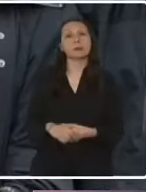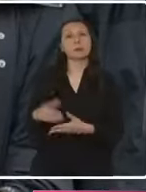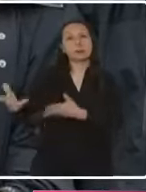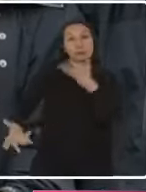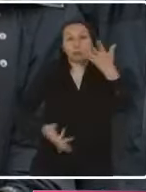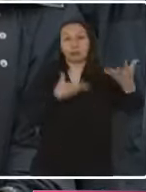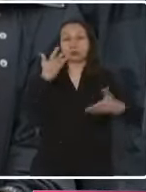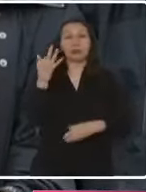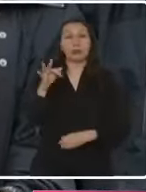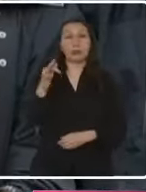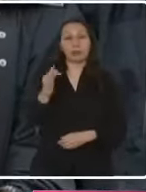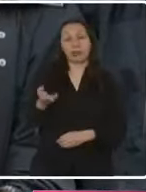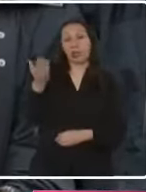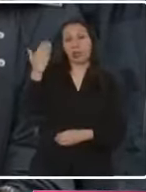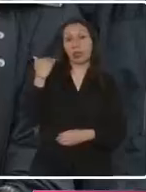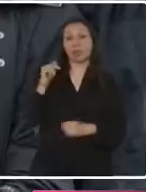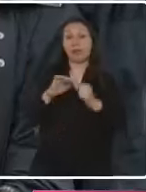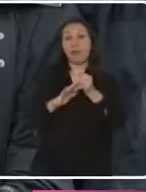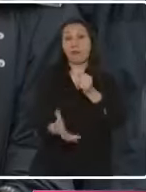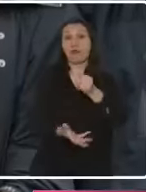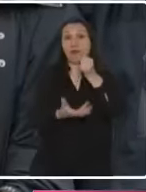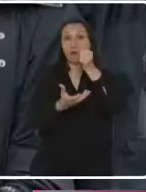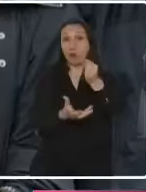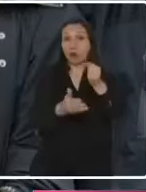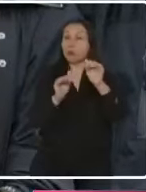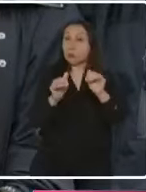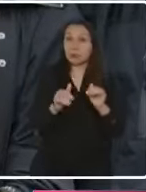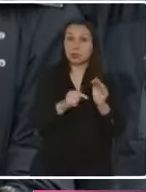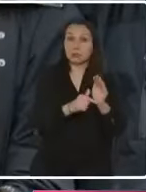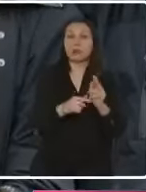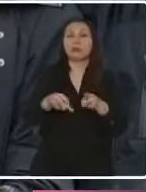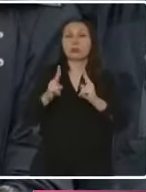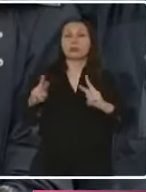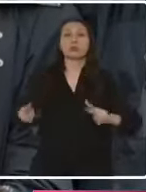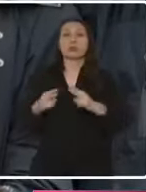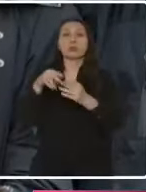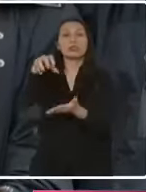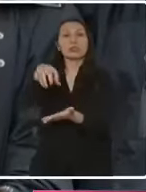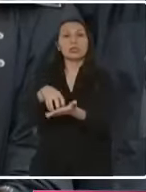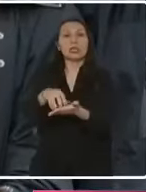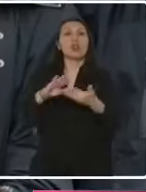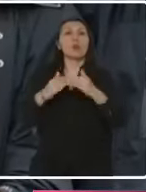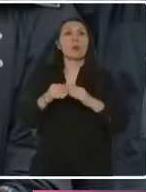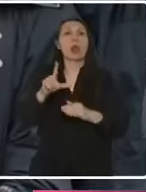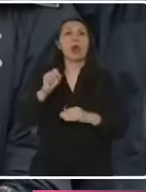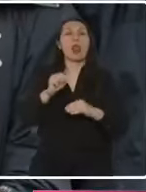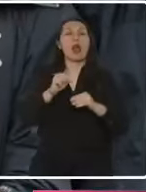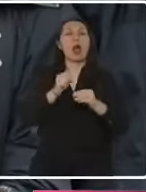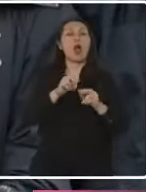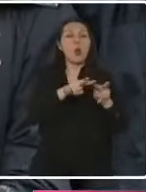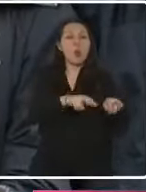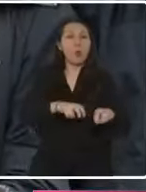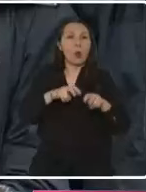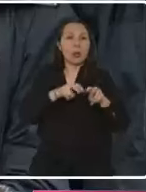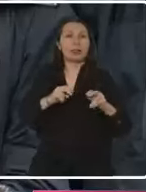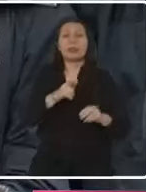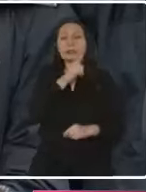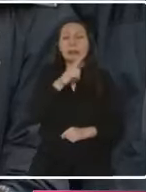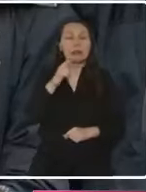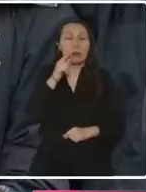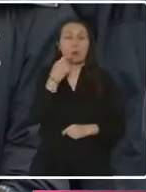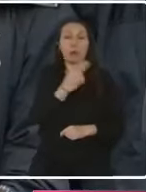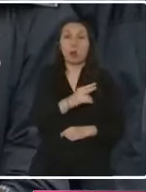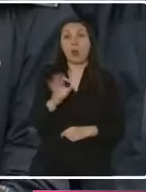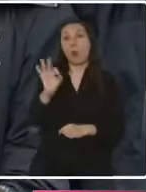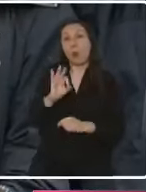de los incendios de febrero pasado, este fondo permitió la reconstrucción del Centro Comunitario La Huerta en Santa Juana, o